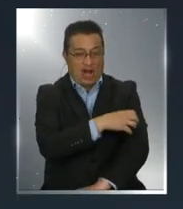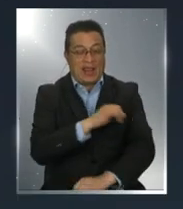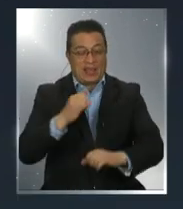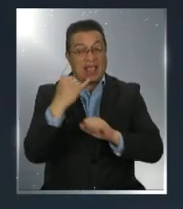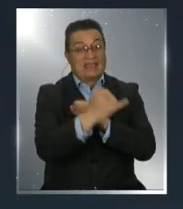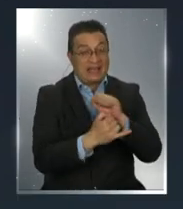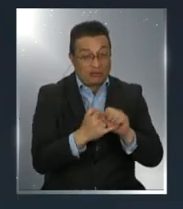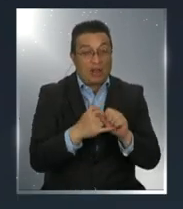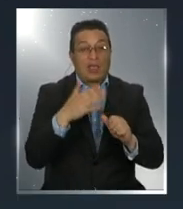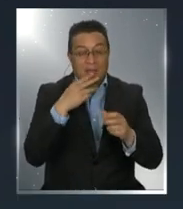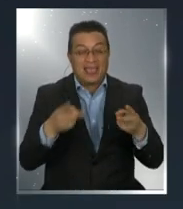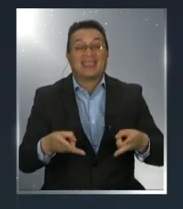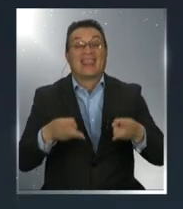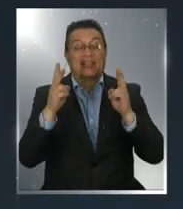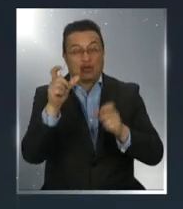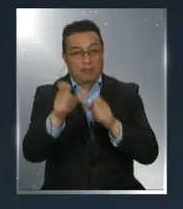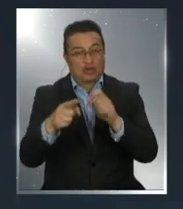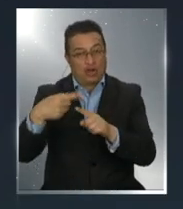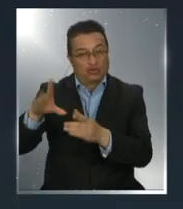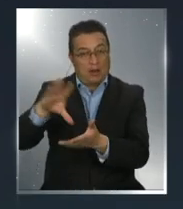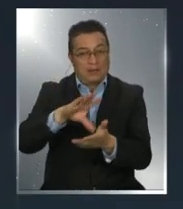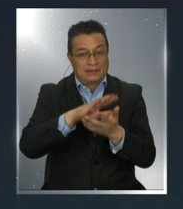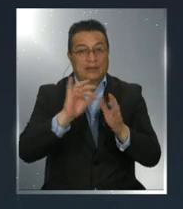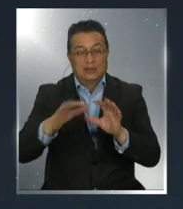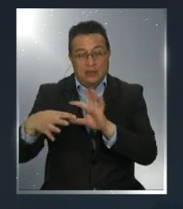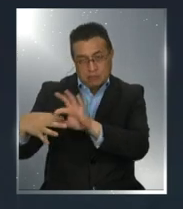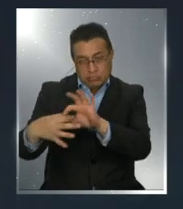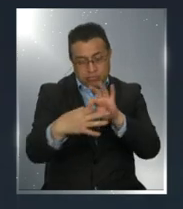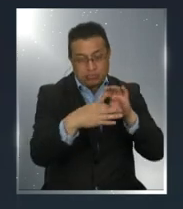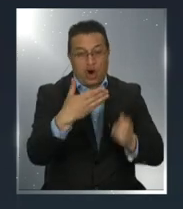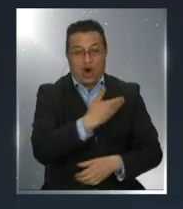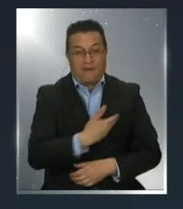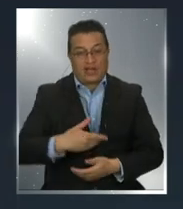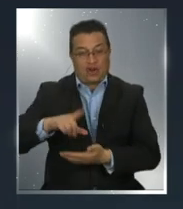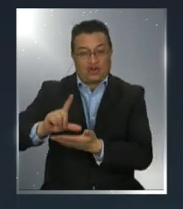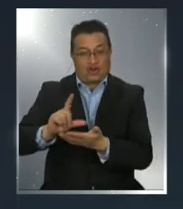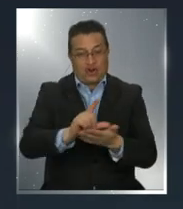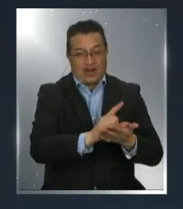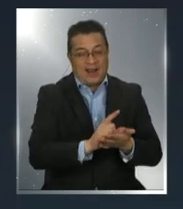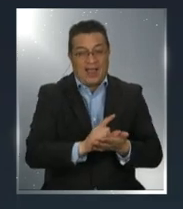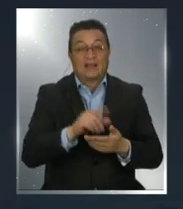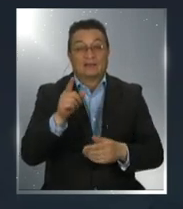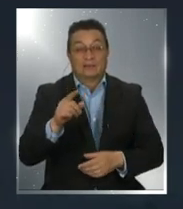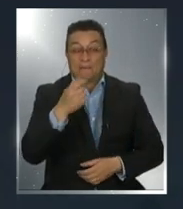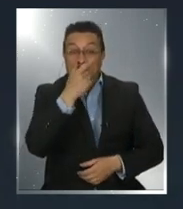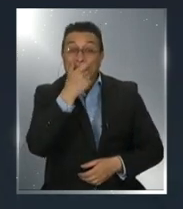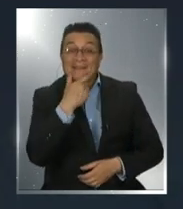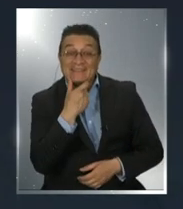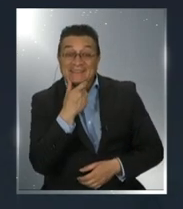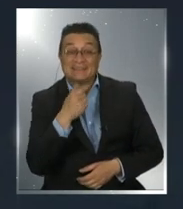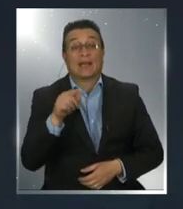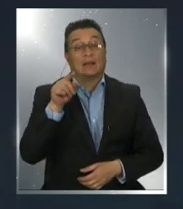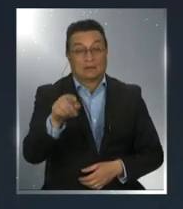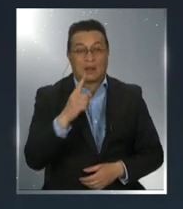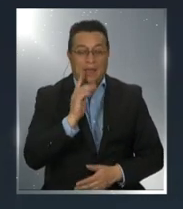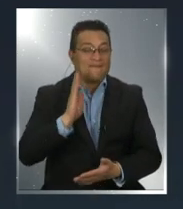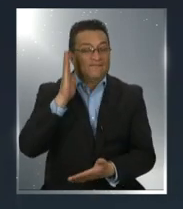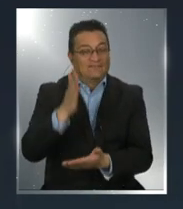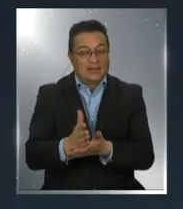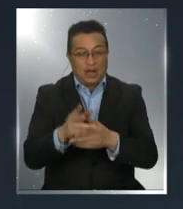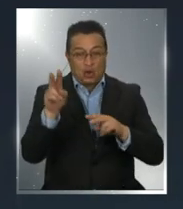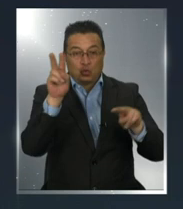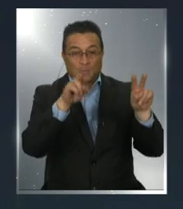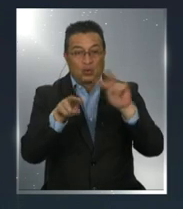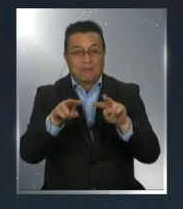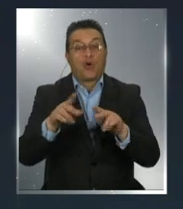para los derechos de los migrantes y la coordinación con los gobiernos locales. Sebastián Sichel busca poner fin al turismo